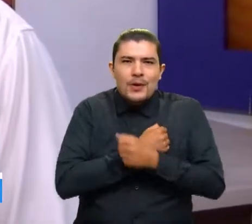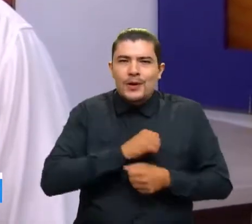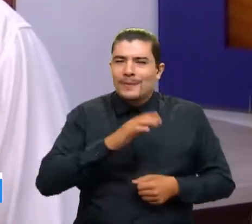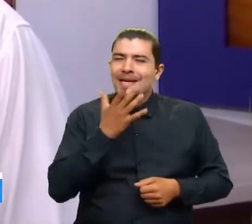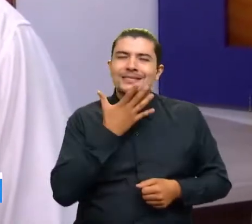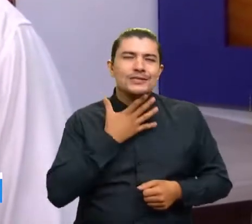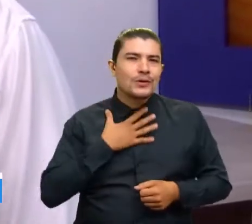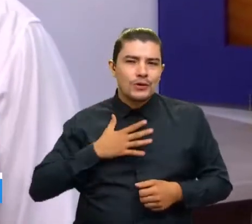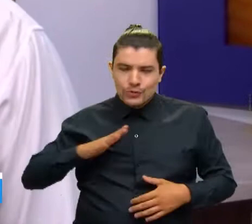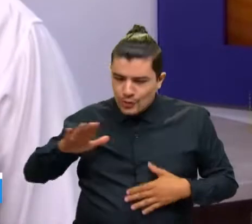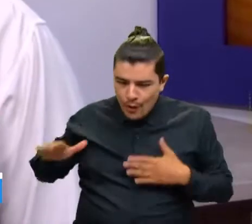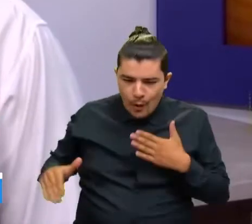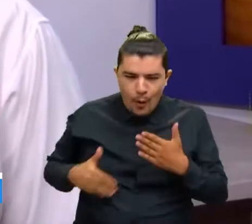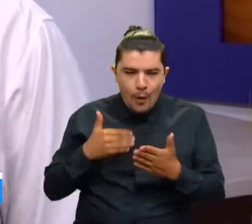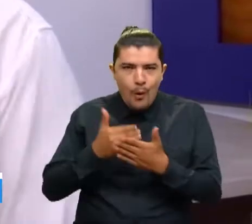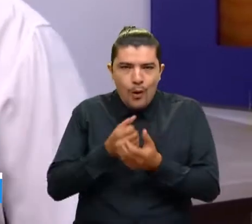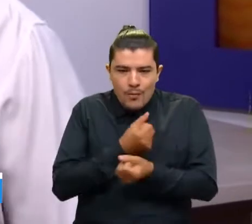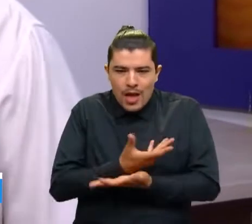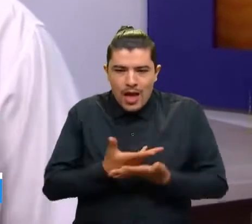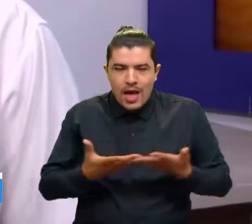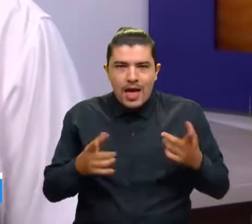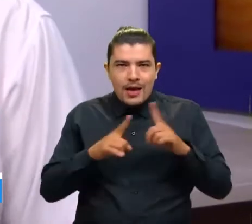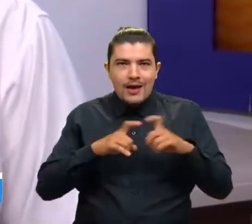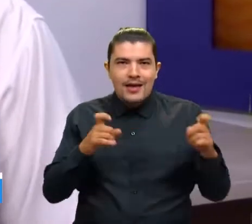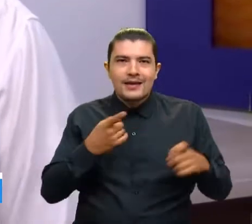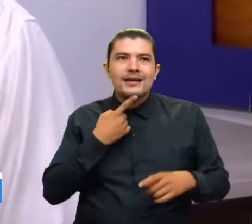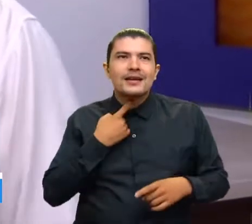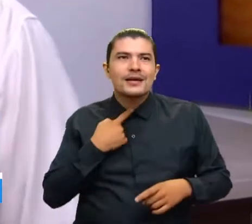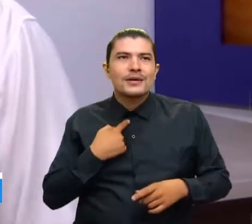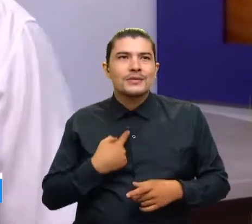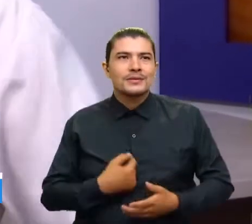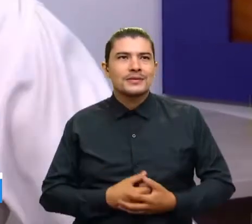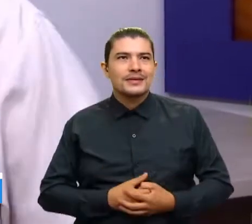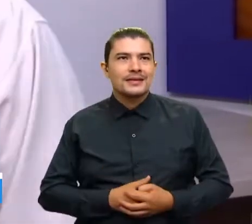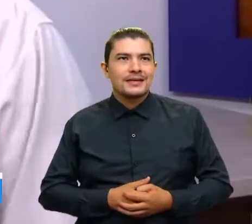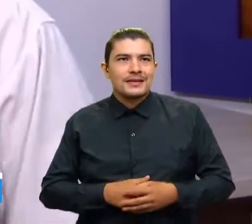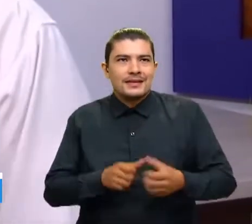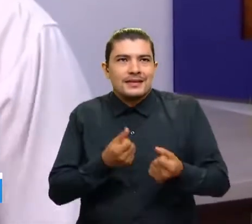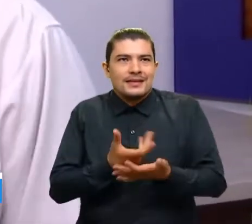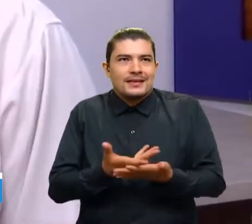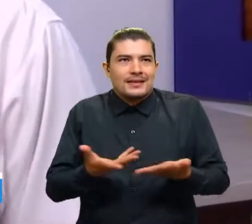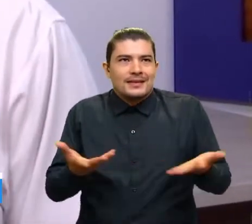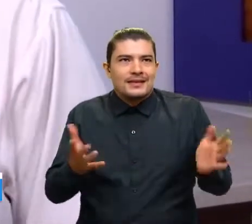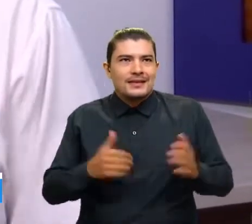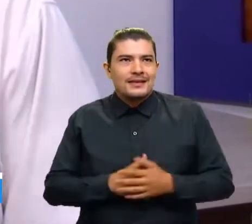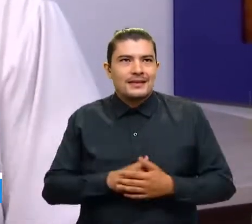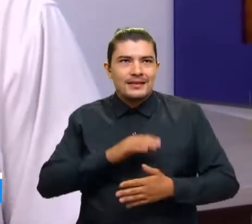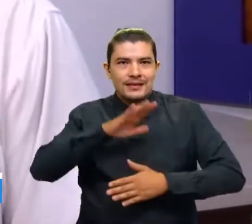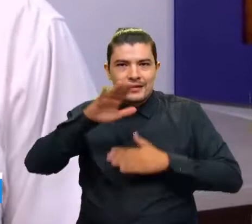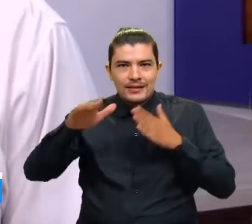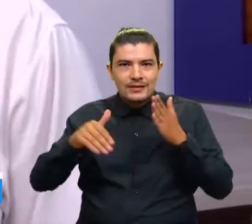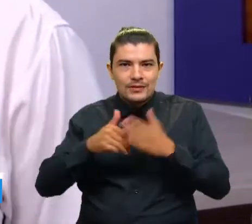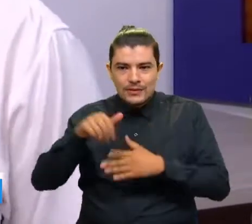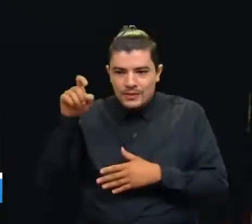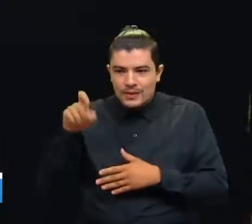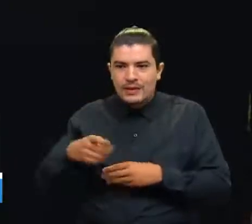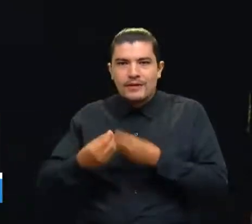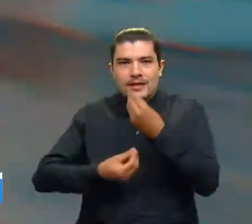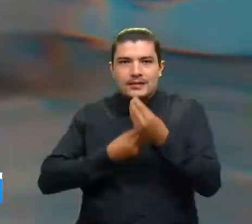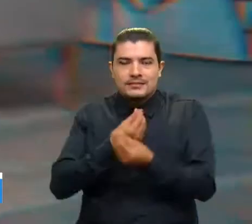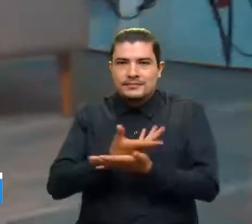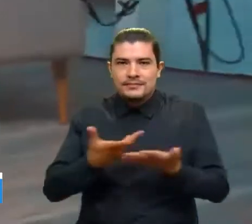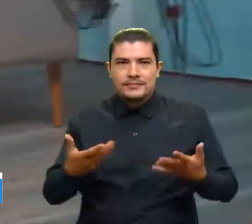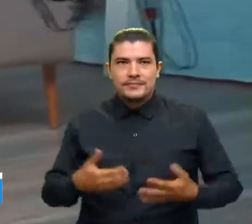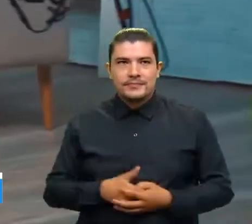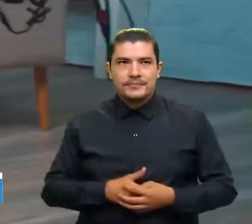todo, eso hay que meterle cañaña, que le guste, no, de todo, hay que hacer de todo como camarógrafo. Es